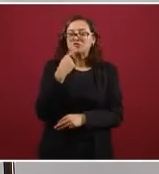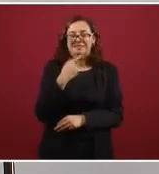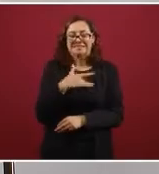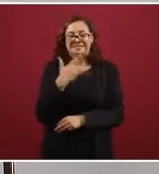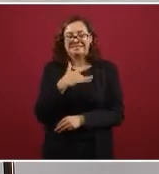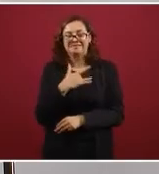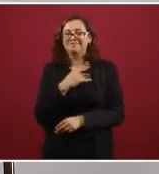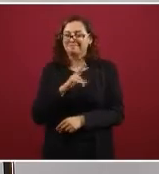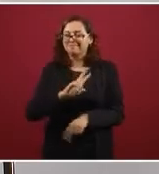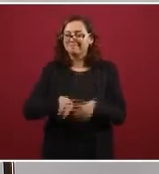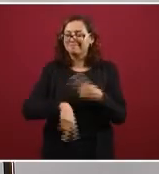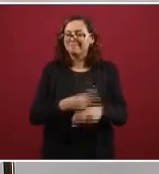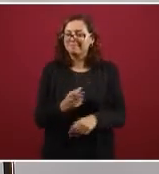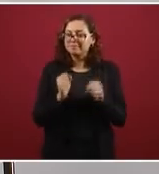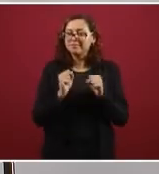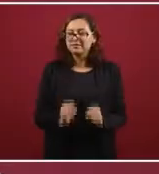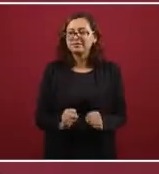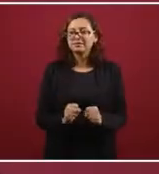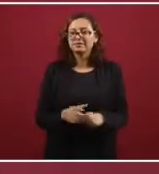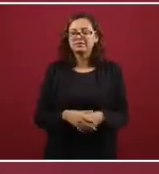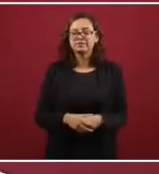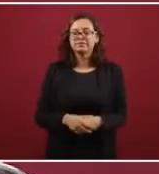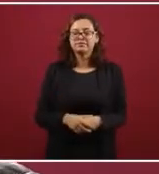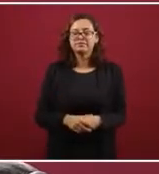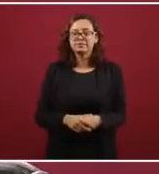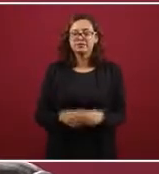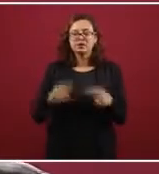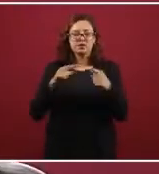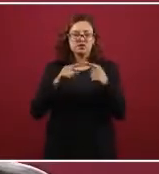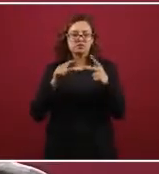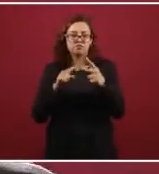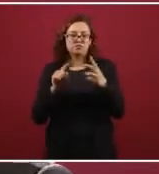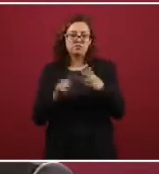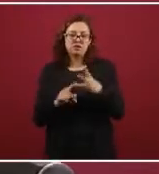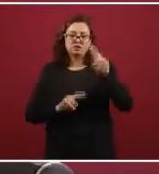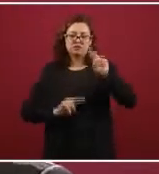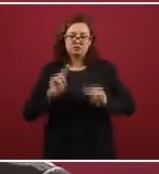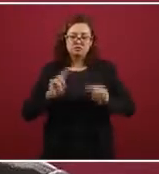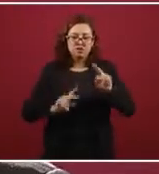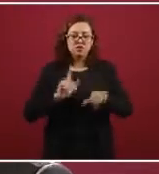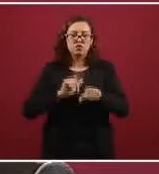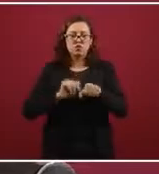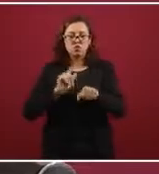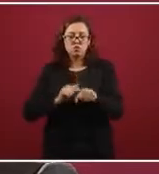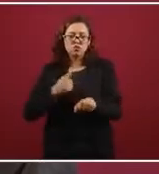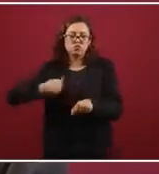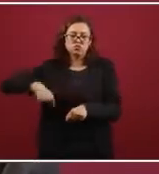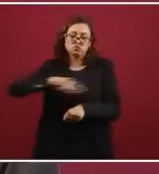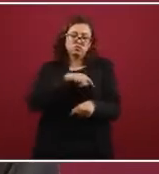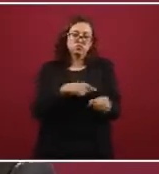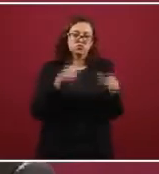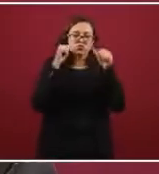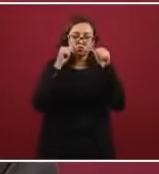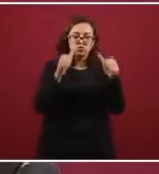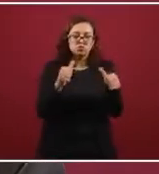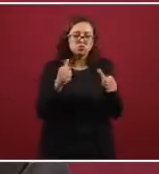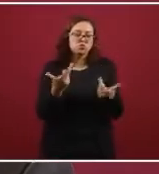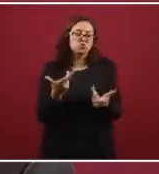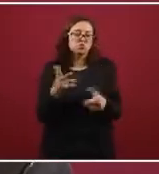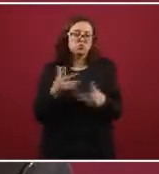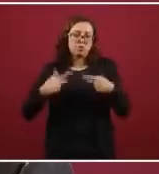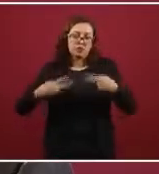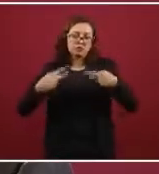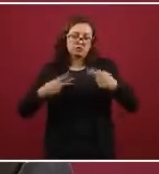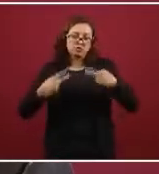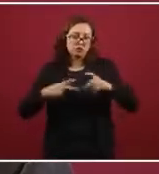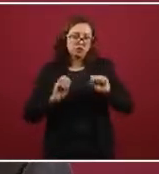que sí podrían hacerlo. Y conforme a esa clasificación estamos distribuyendo nuestros recursos. ¿Cuáles son nuestros recursos? Principalmente humanos. Tenemos